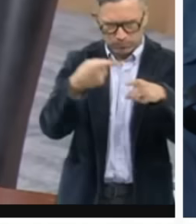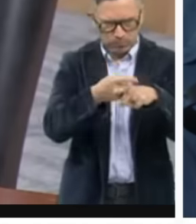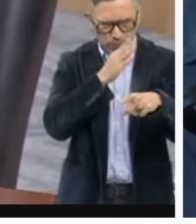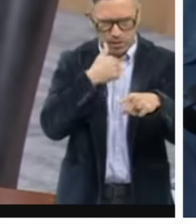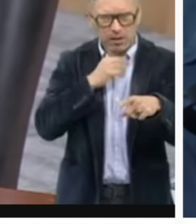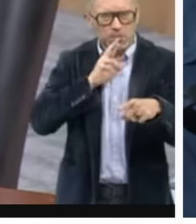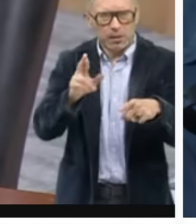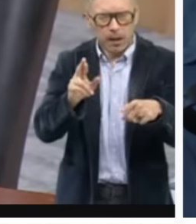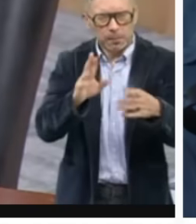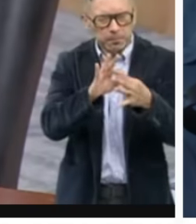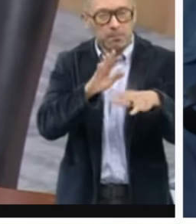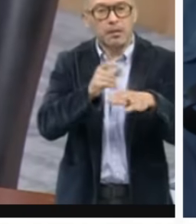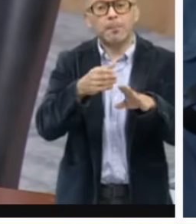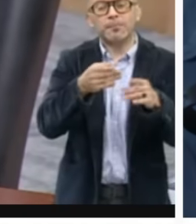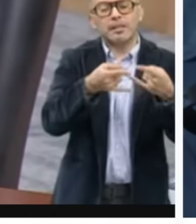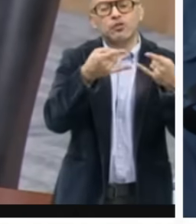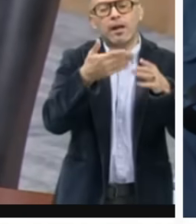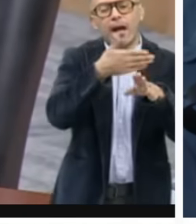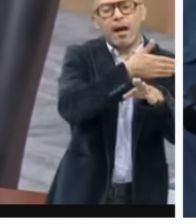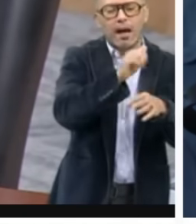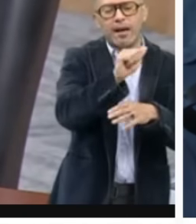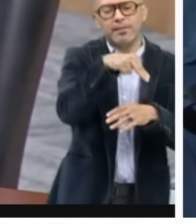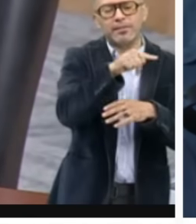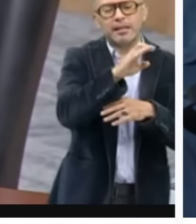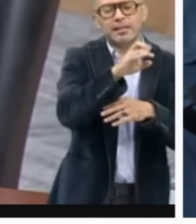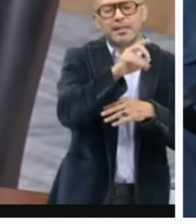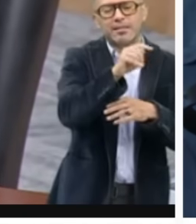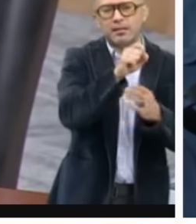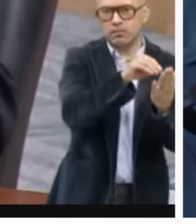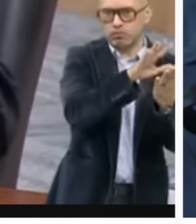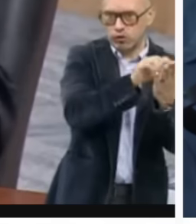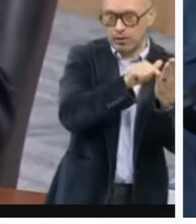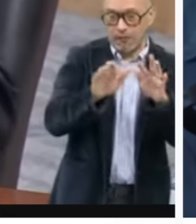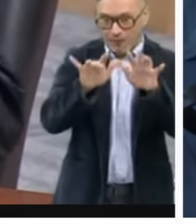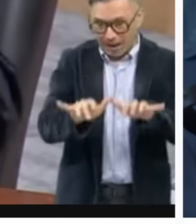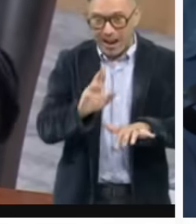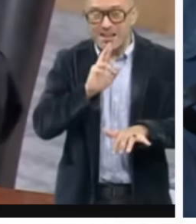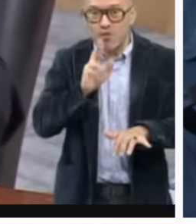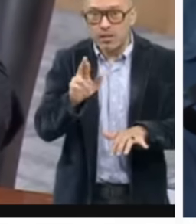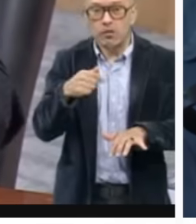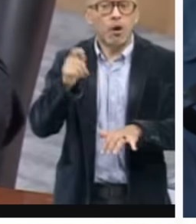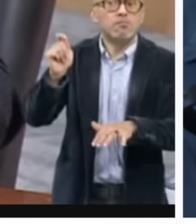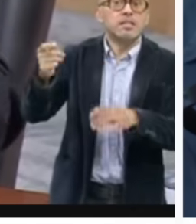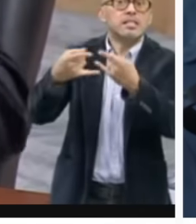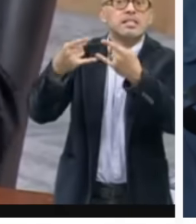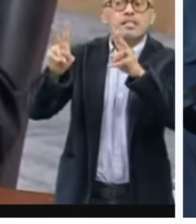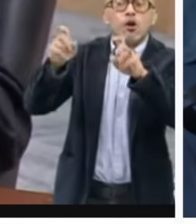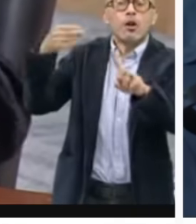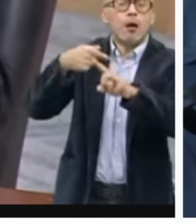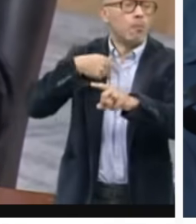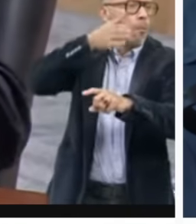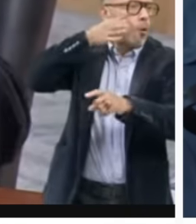en antecedentes, sino también en la respuesta a la pregunta, poniendo de manera muy expresa que no se prejuzgue sobre el caso particular y que nada más se